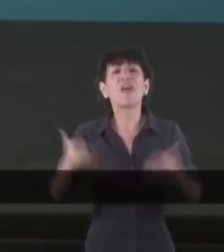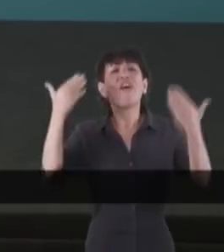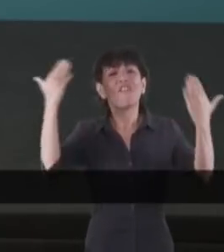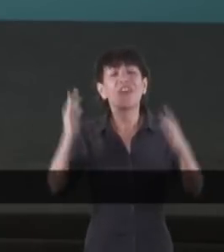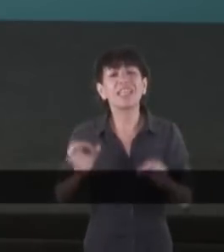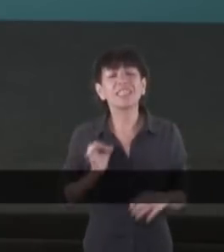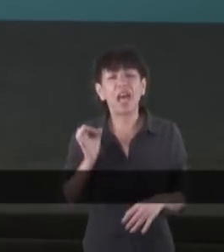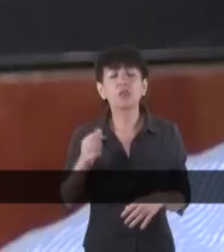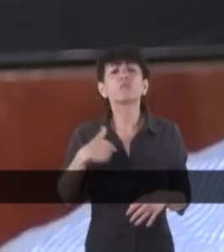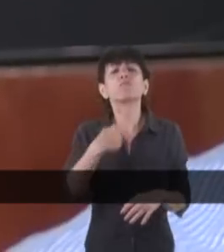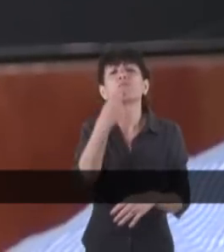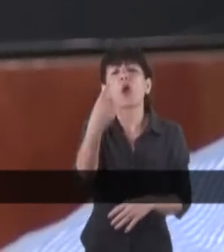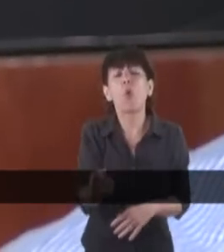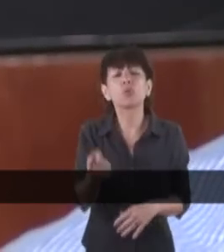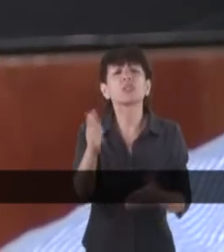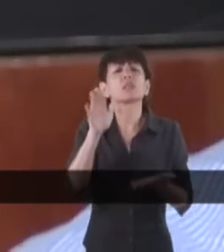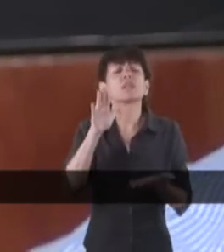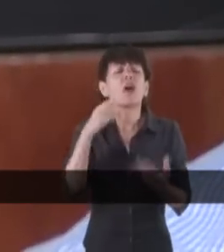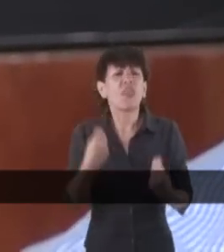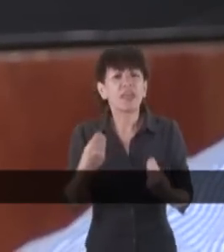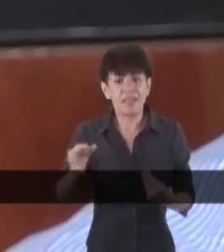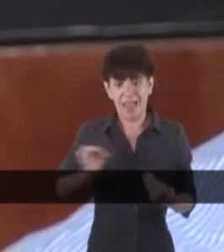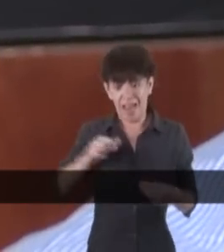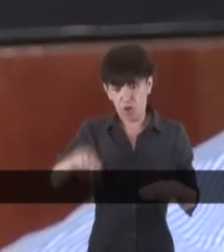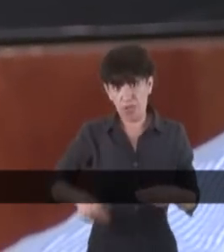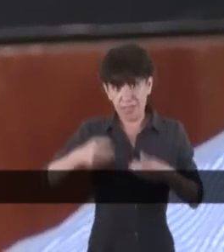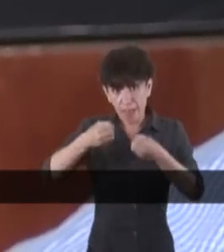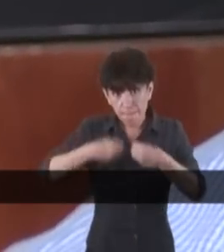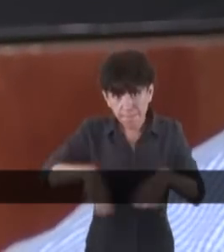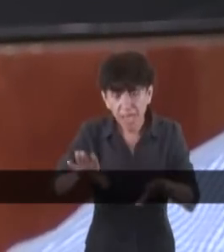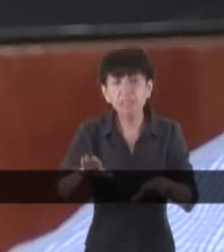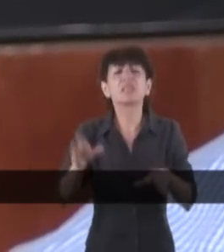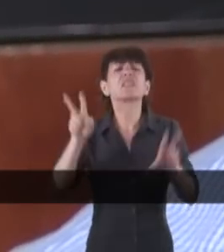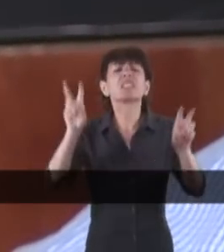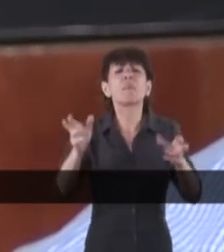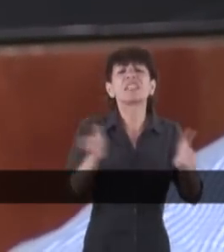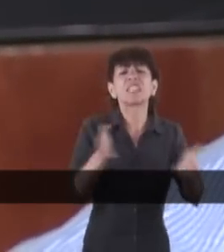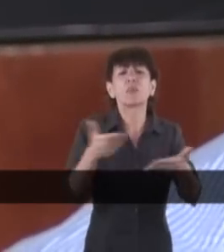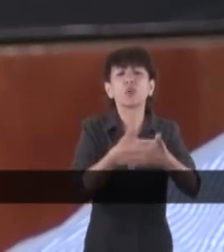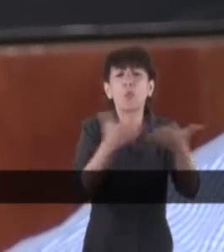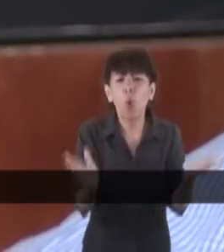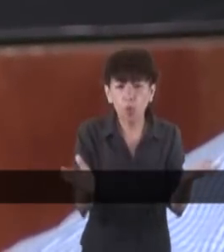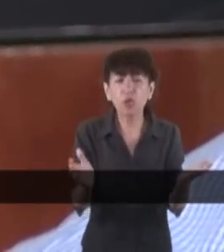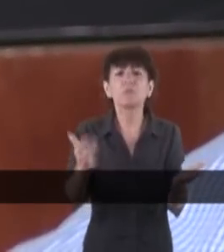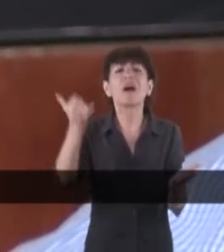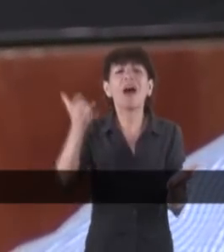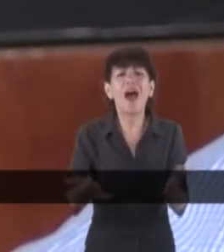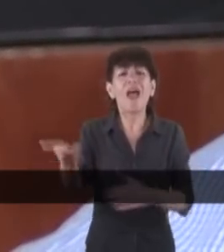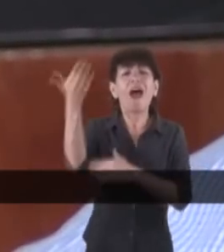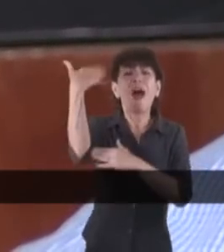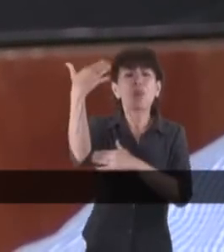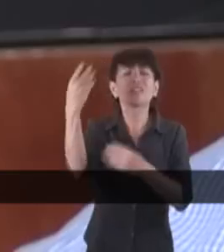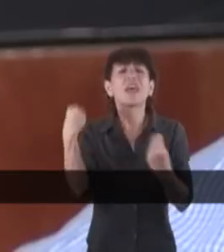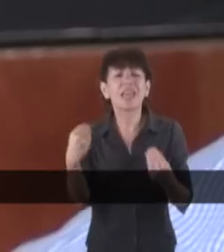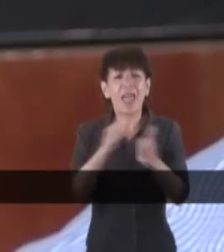año. ¿Cómo le va? Quería consultarle por este año que comienza, justamente por el tema de servicios públicos, a una audiencia de las empresas